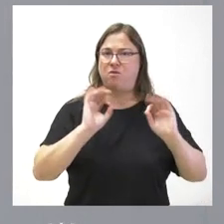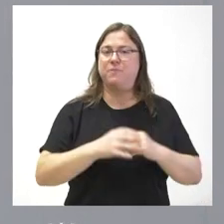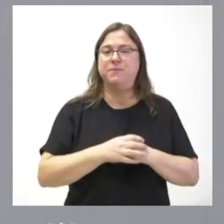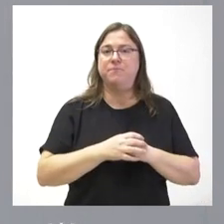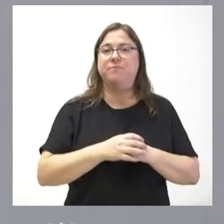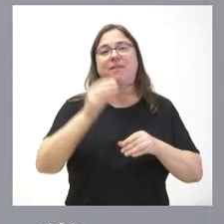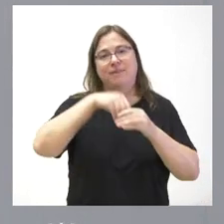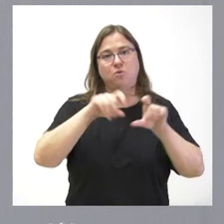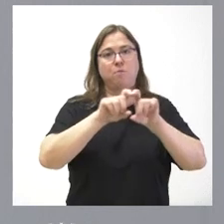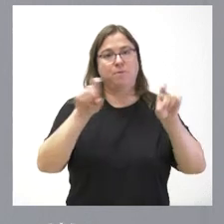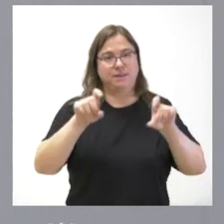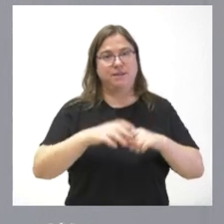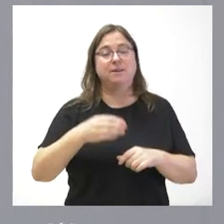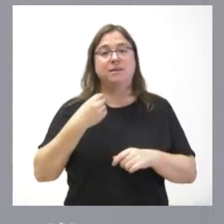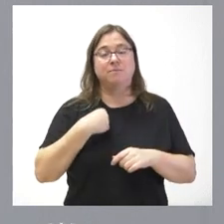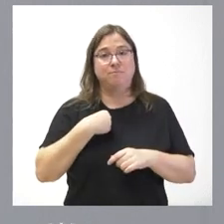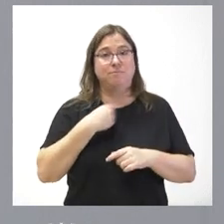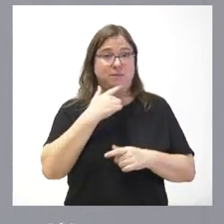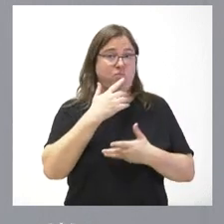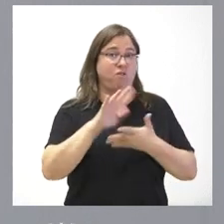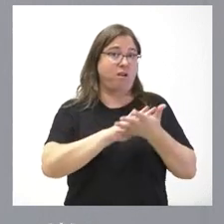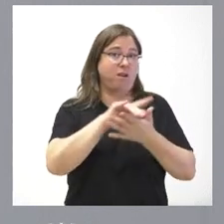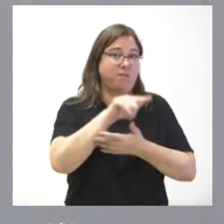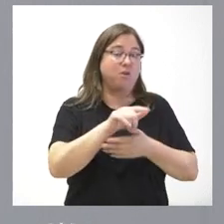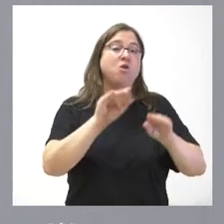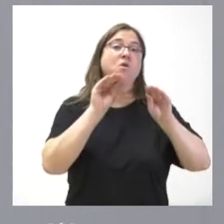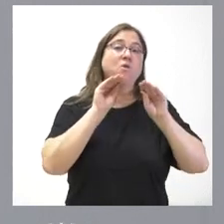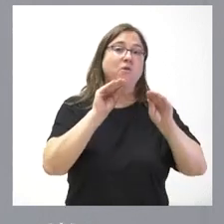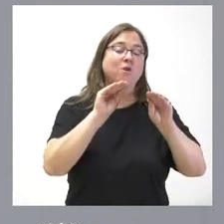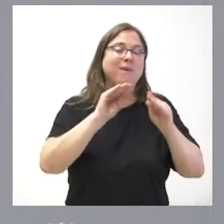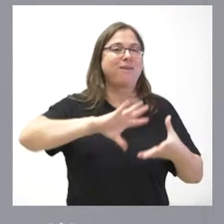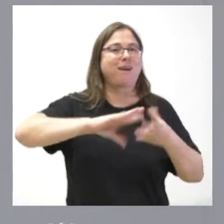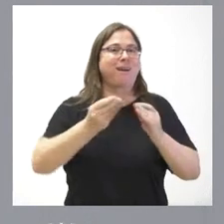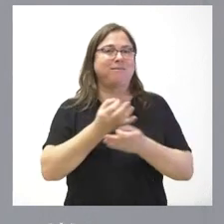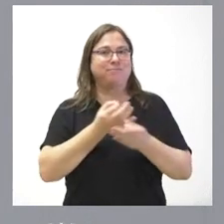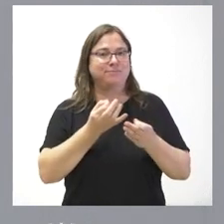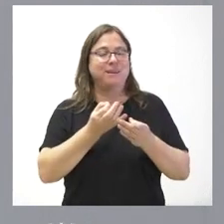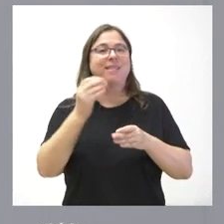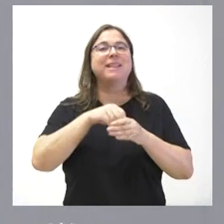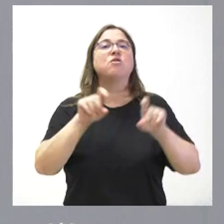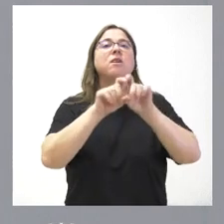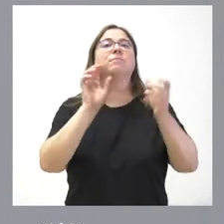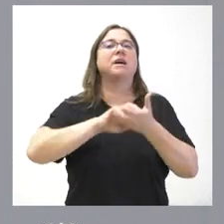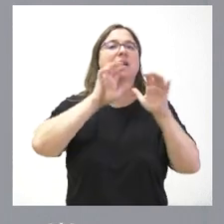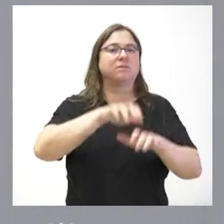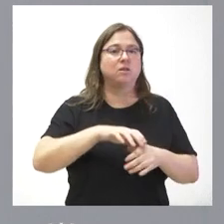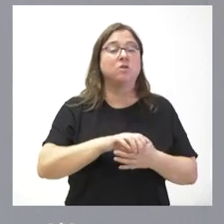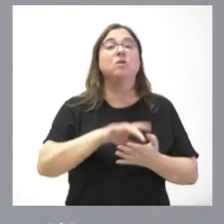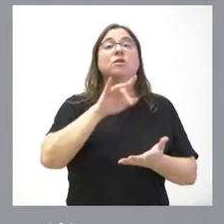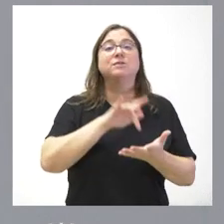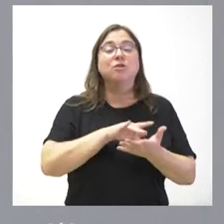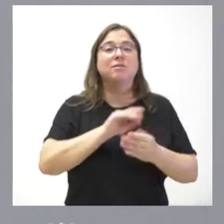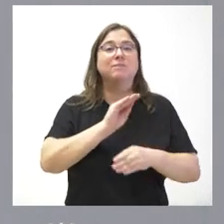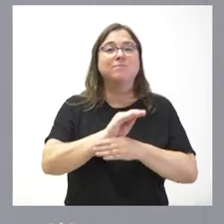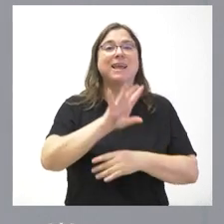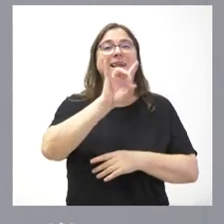empresas es lo que estamos hallando hablando de formación a la carta en empresas de Castilla de León es una inversión en esta medida de